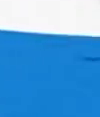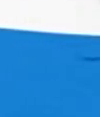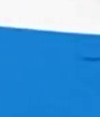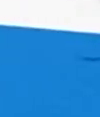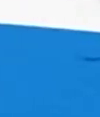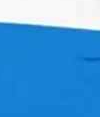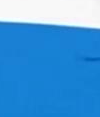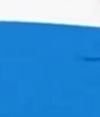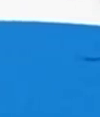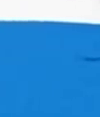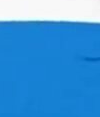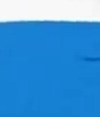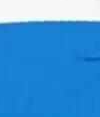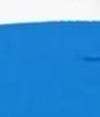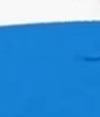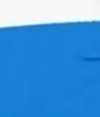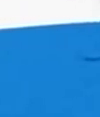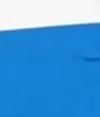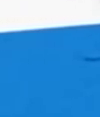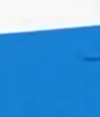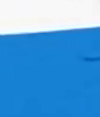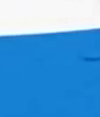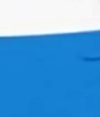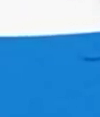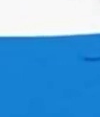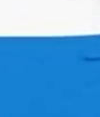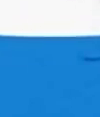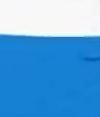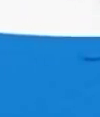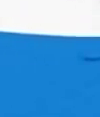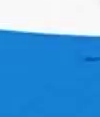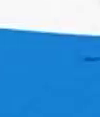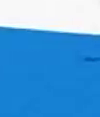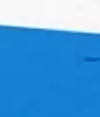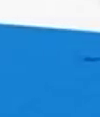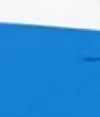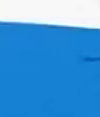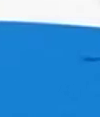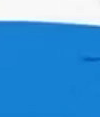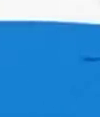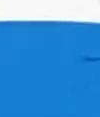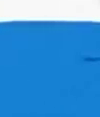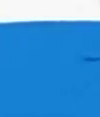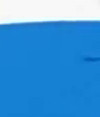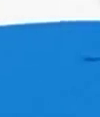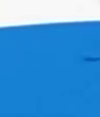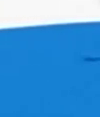Juega creyendo que será posible. Esto fue el sorteo Loto.